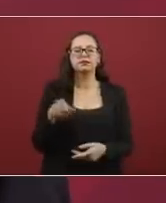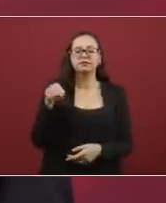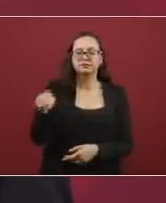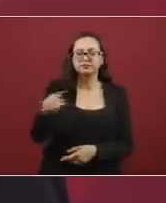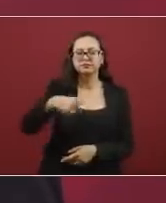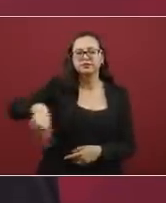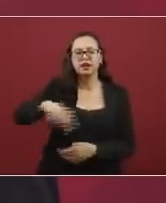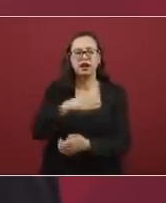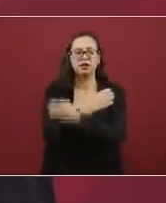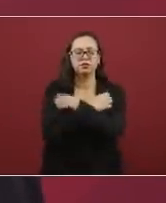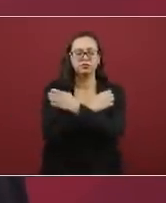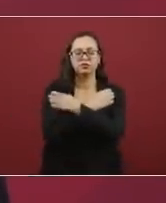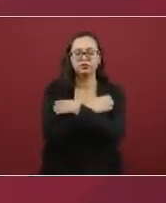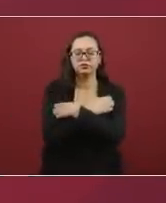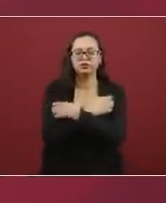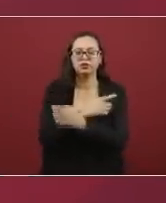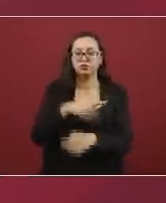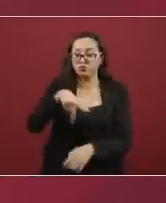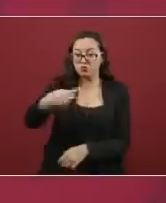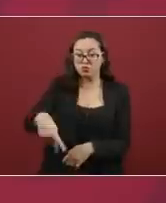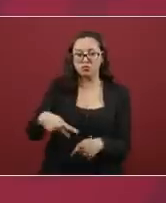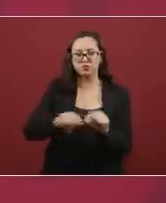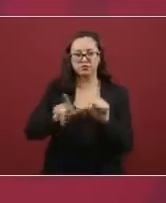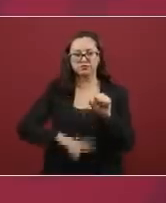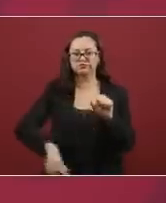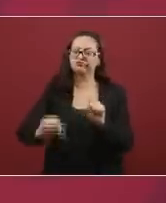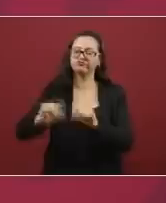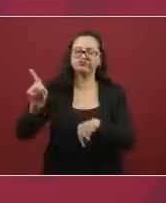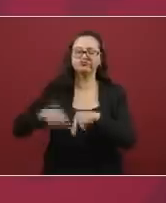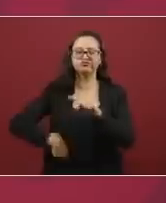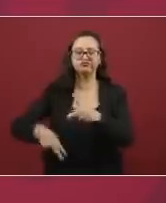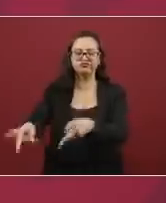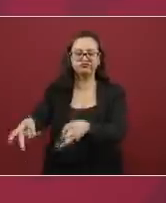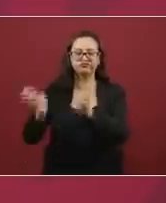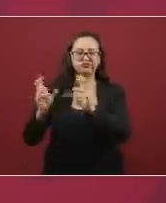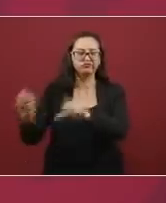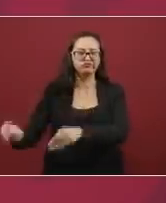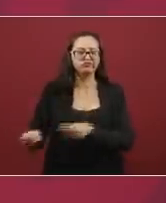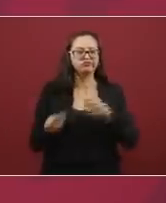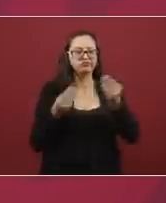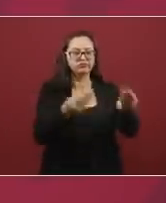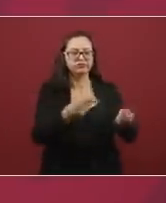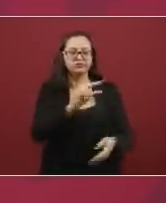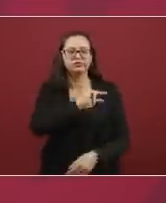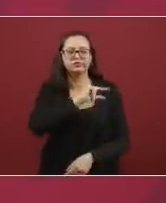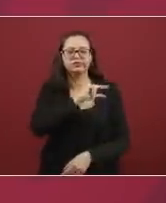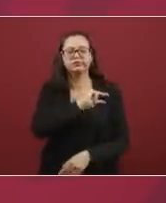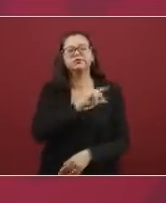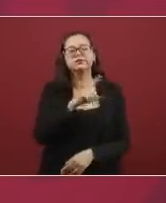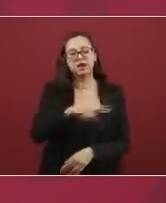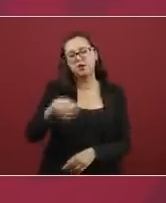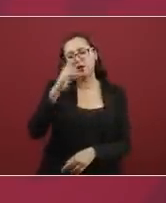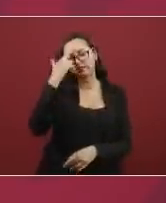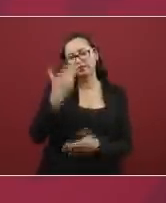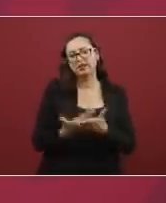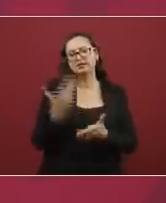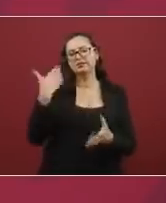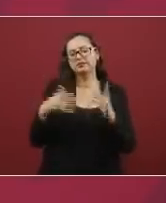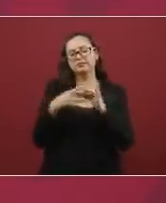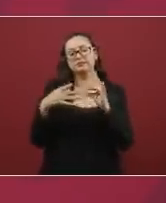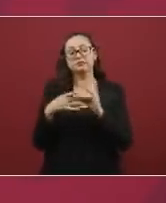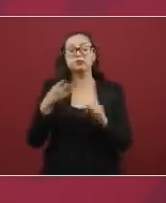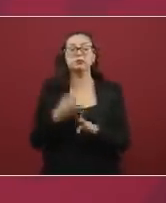Hablábamos aquí que esto comienza desde que está Salinas en la presidencia,